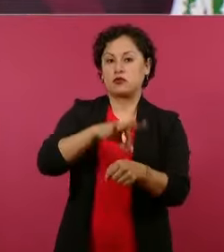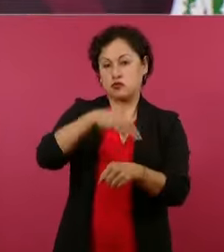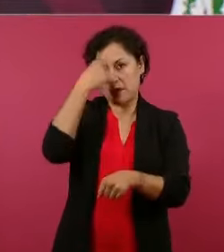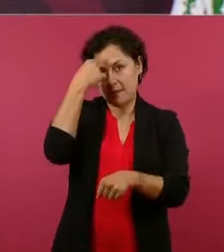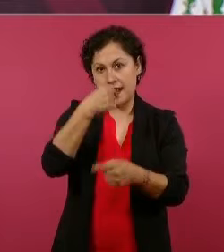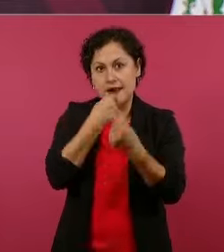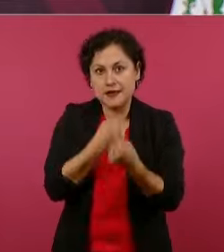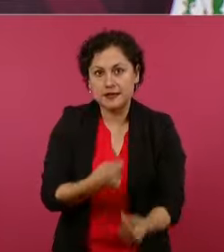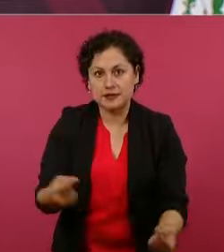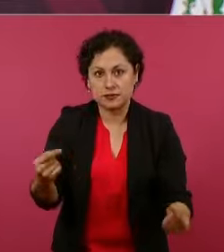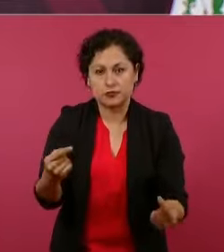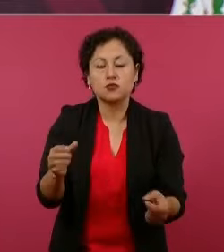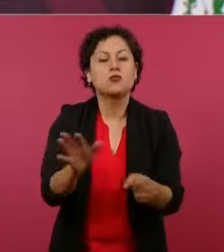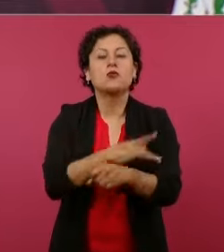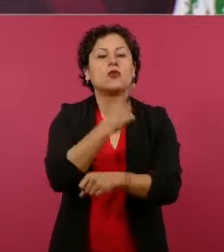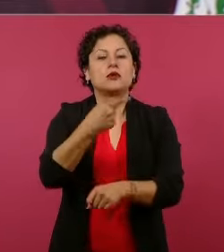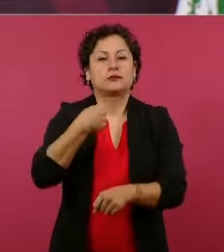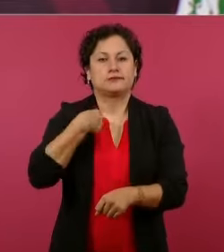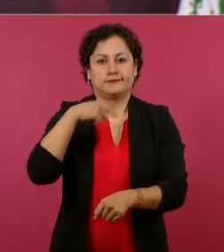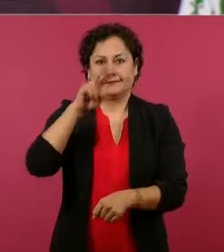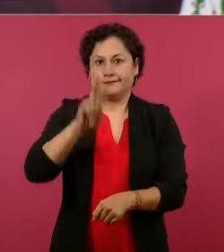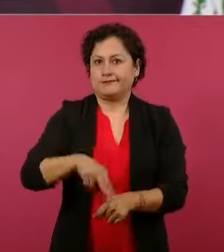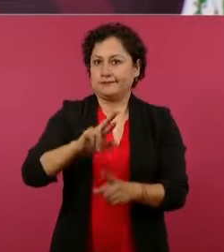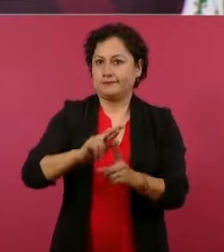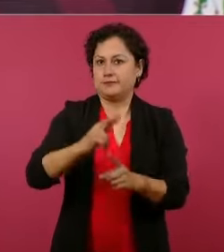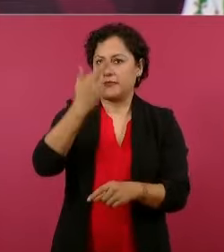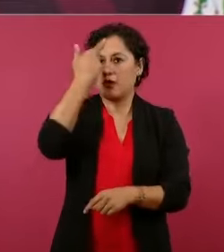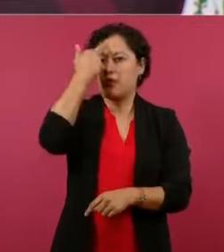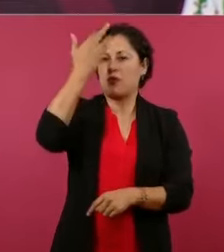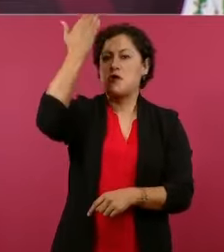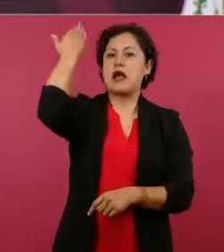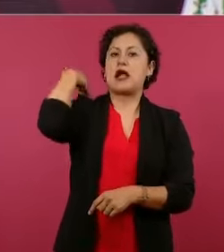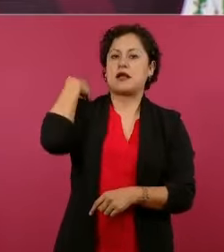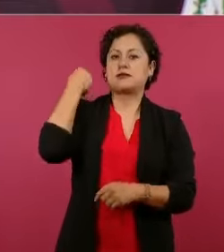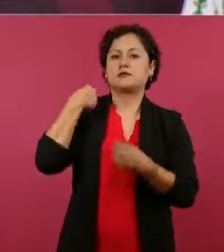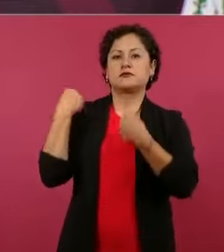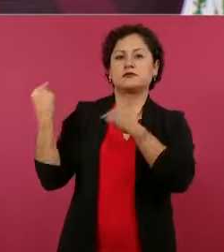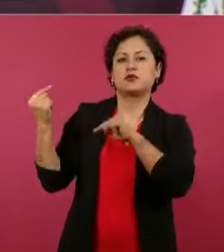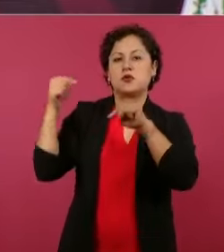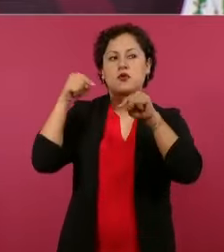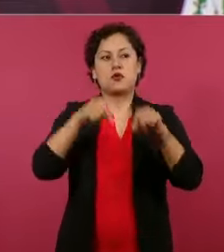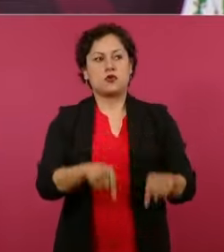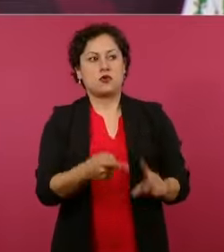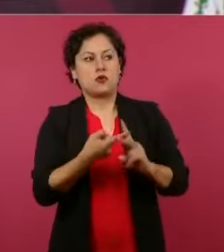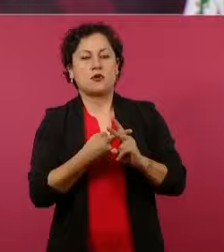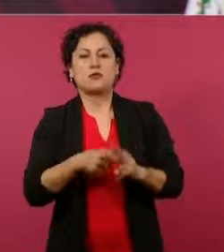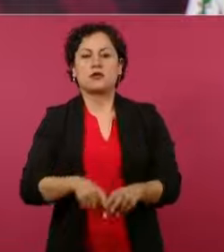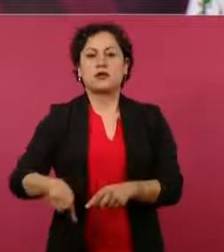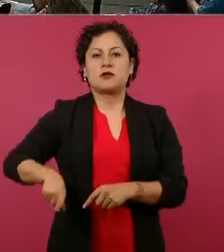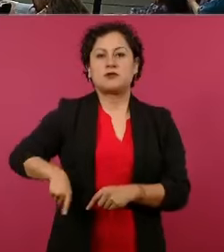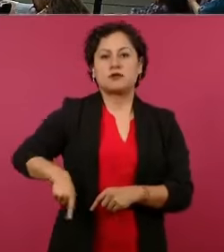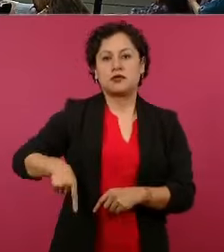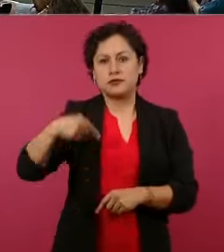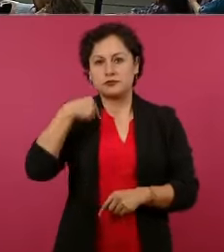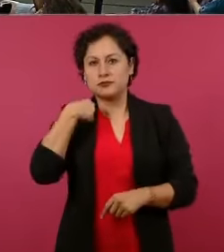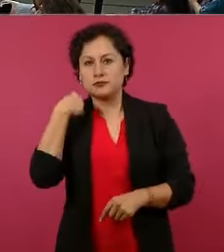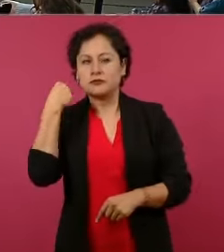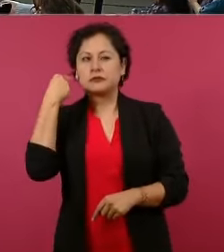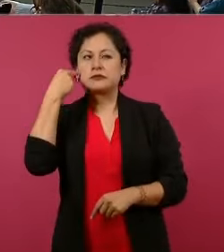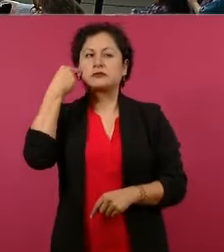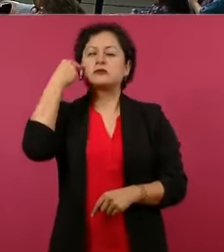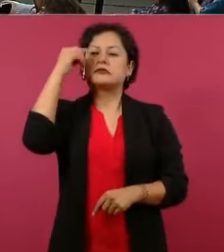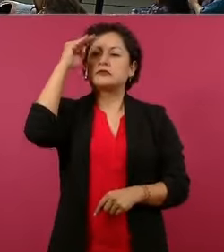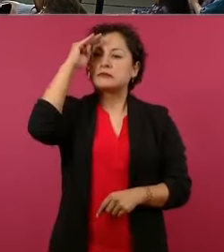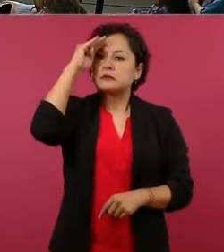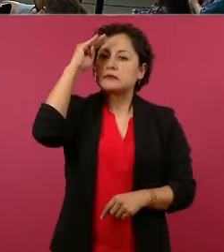inició el gobierno mi propósito era esto estamos haciendo desde el inicio y comencé